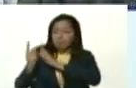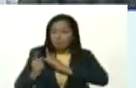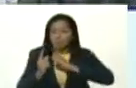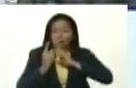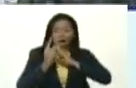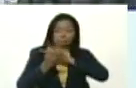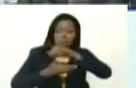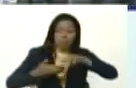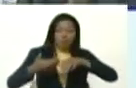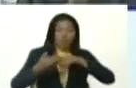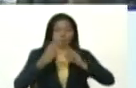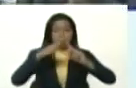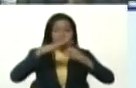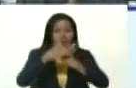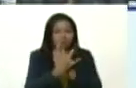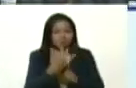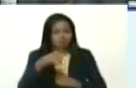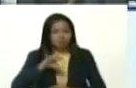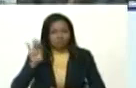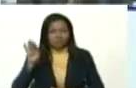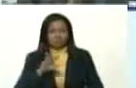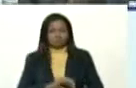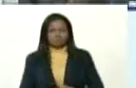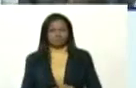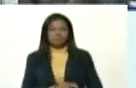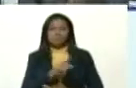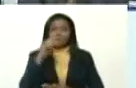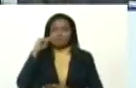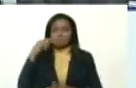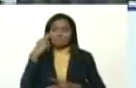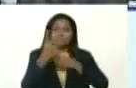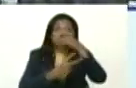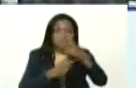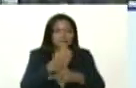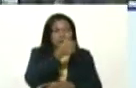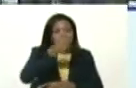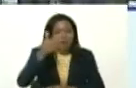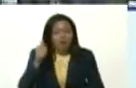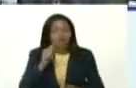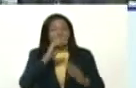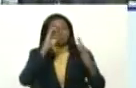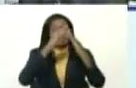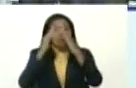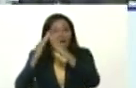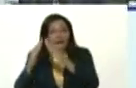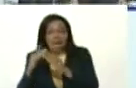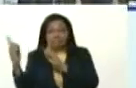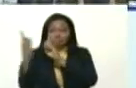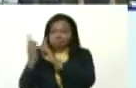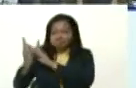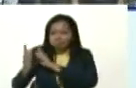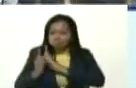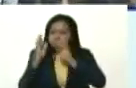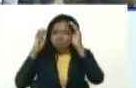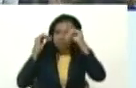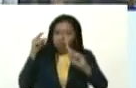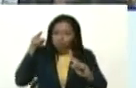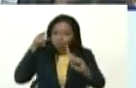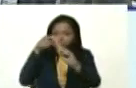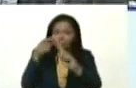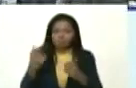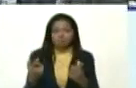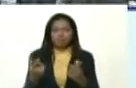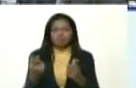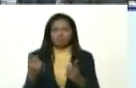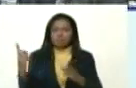guerra económica, que es la visita casa por casa, caso por caso,